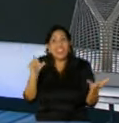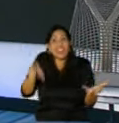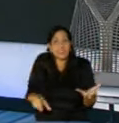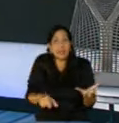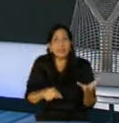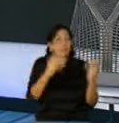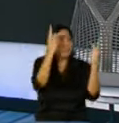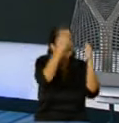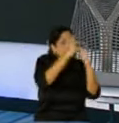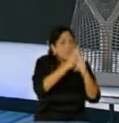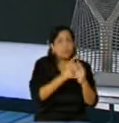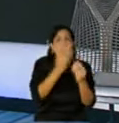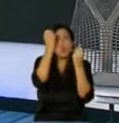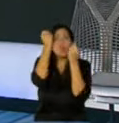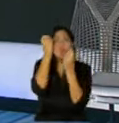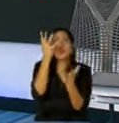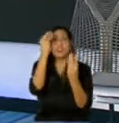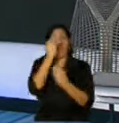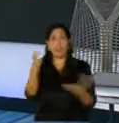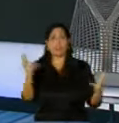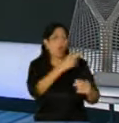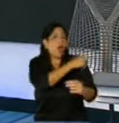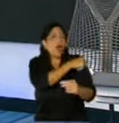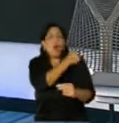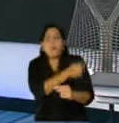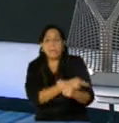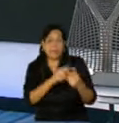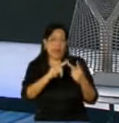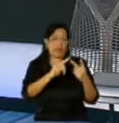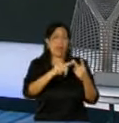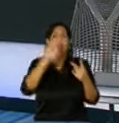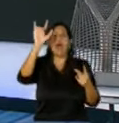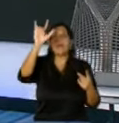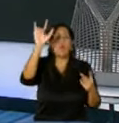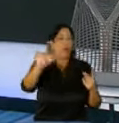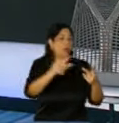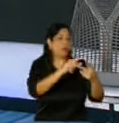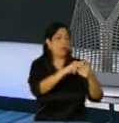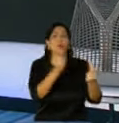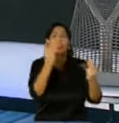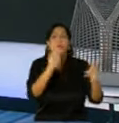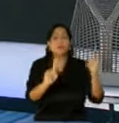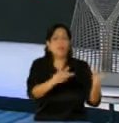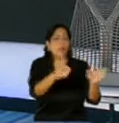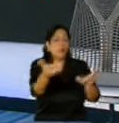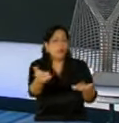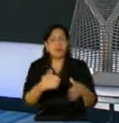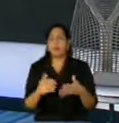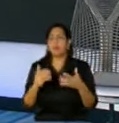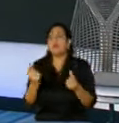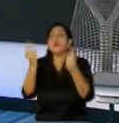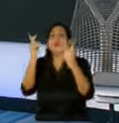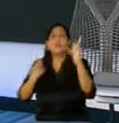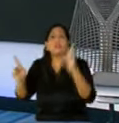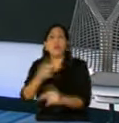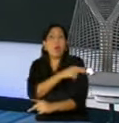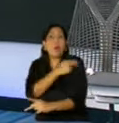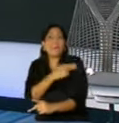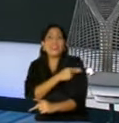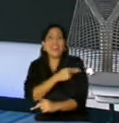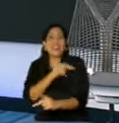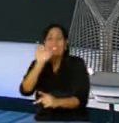de infinidad de nódulos, hospitales, aeropuertos, muertes, intensivo, todo eso. El doctor Capó